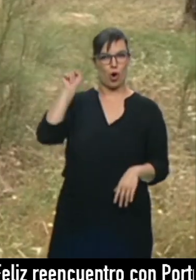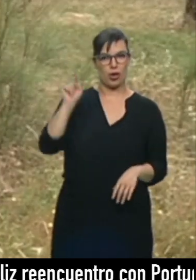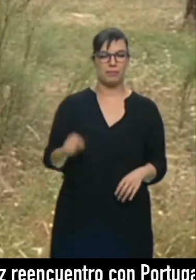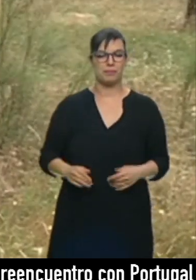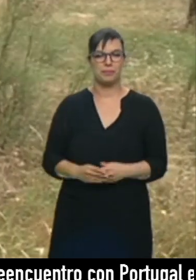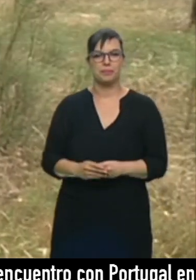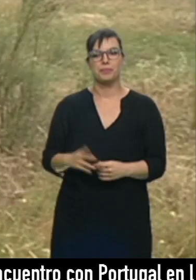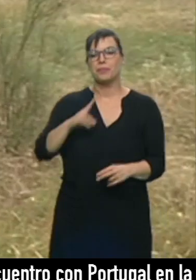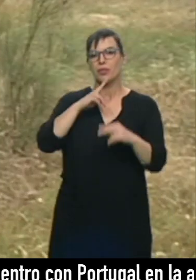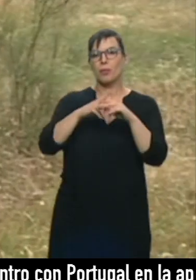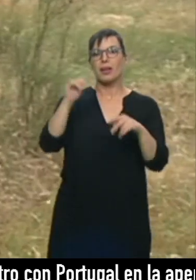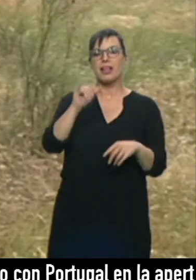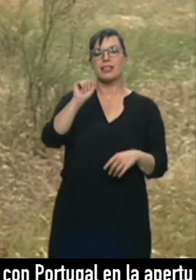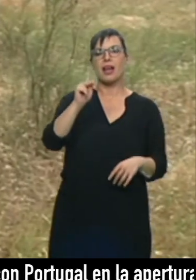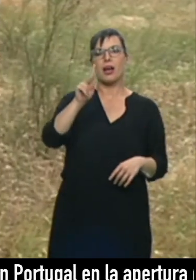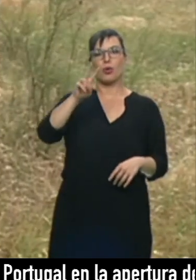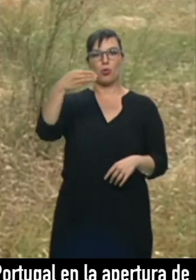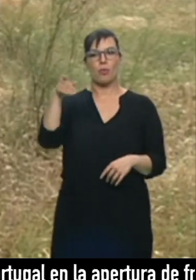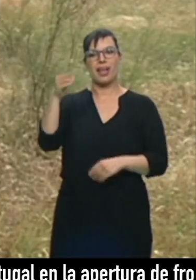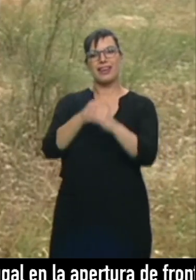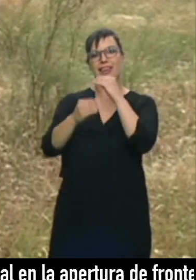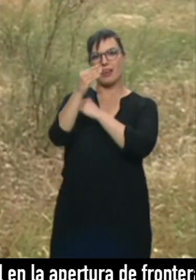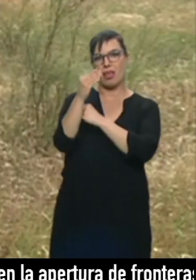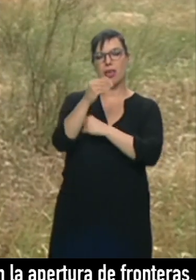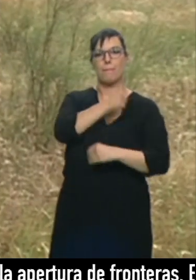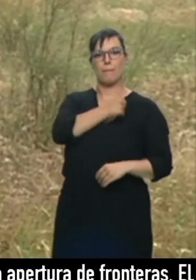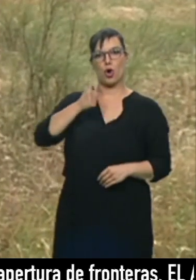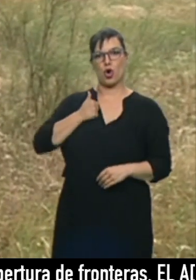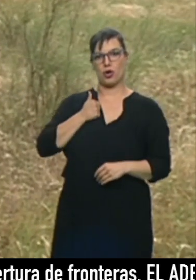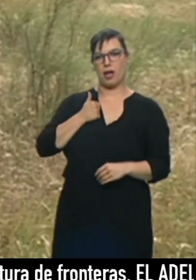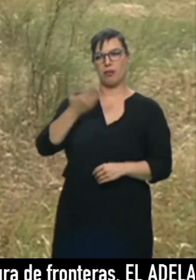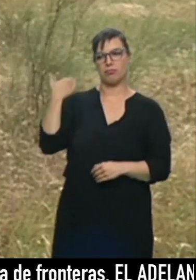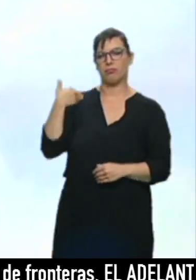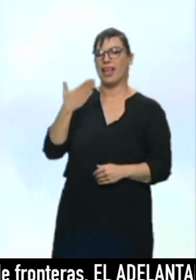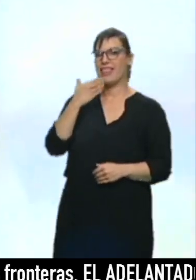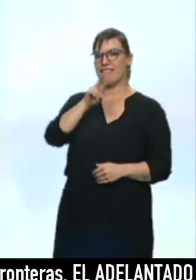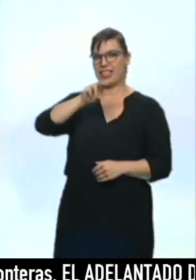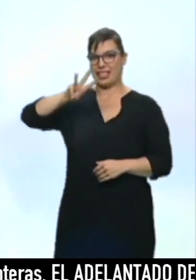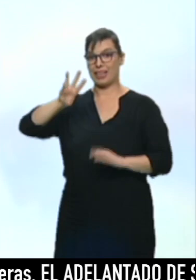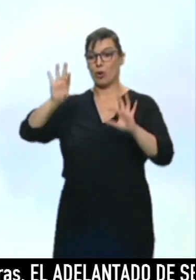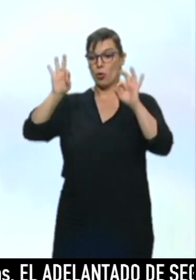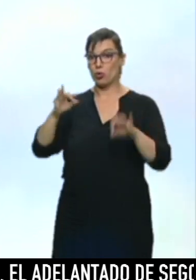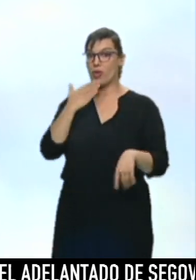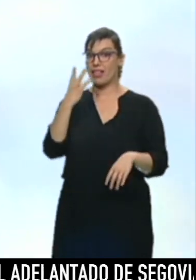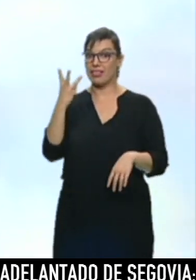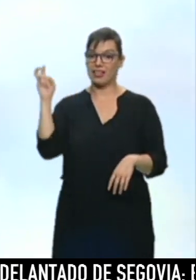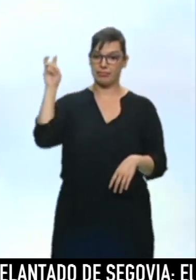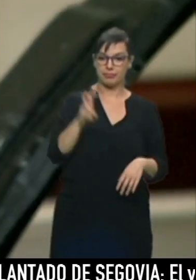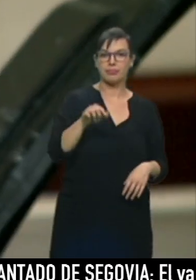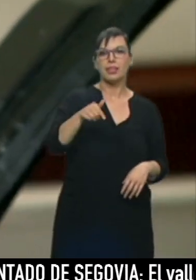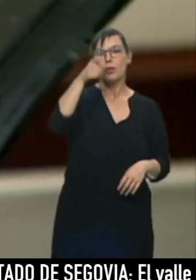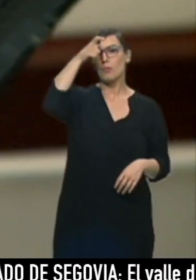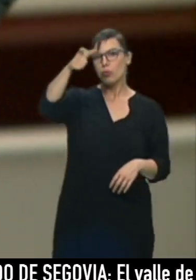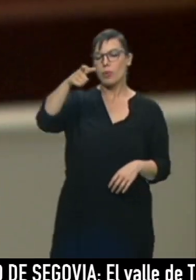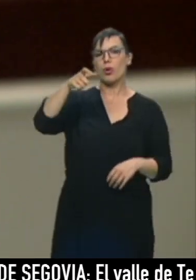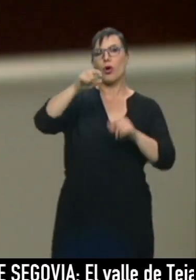Se llama Jakub y nació en Polonia hace 23 años, pero desde los tres reside en la localidad segoviana de Navas